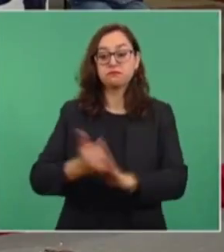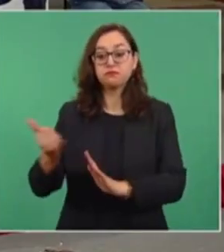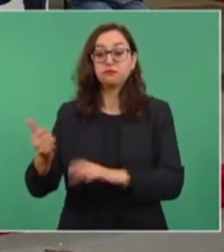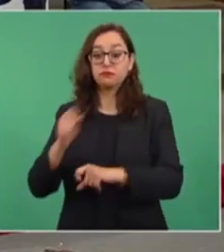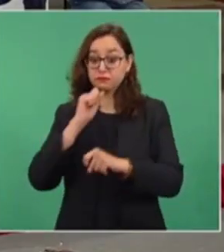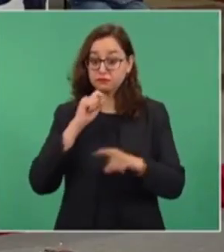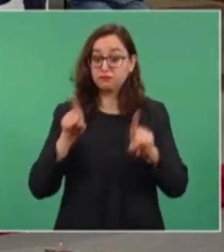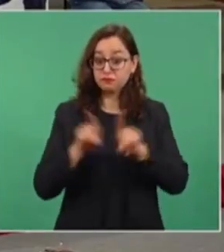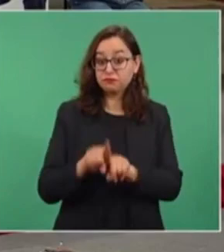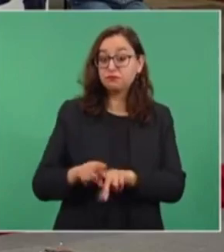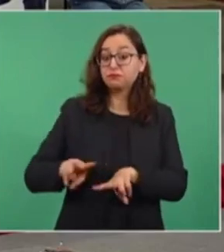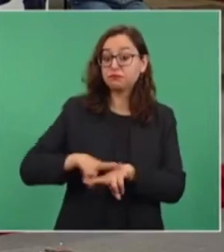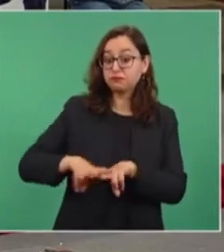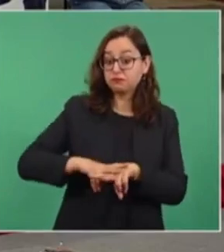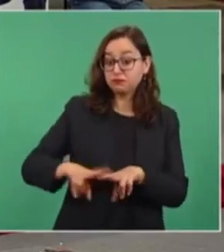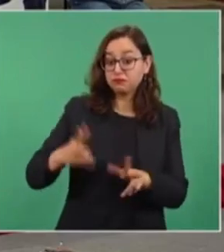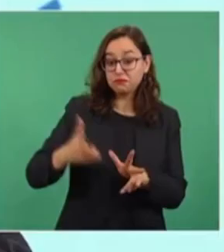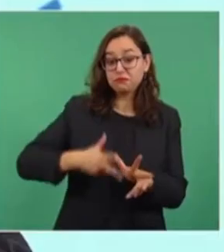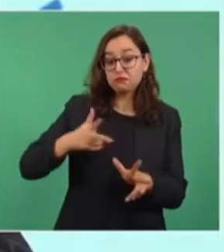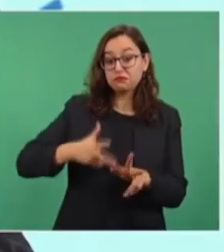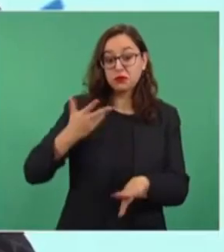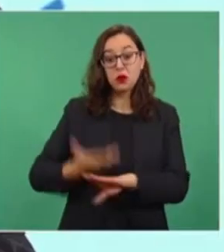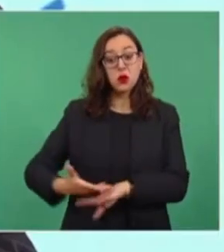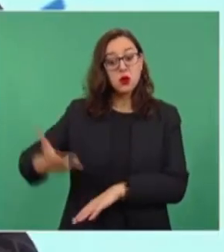vías férreas,